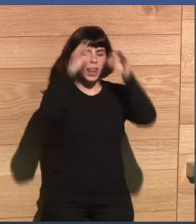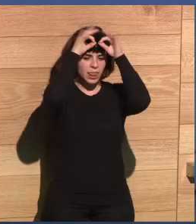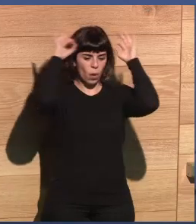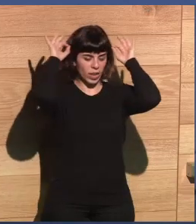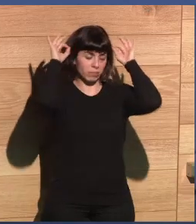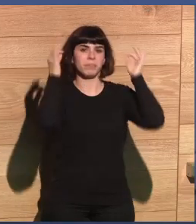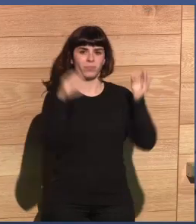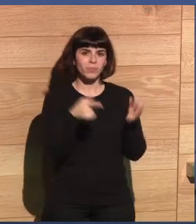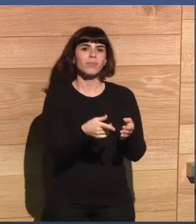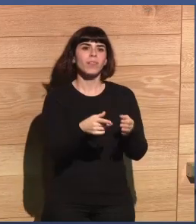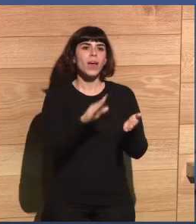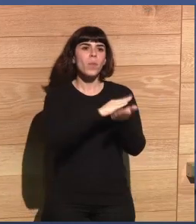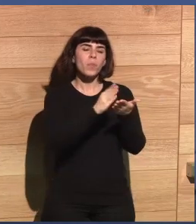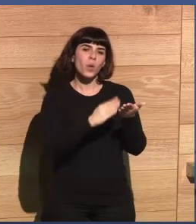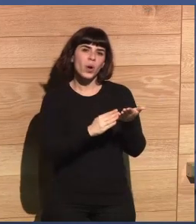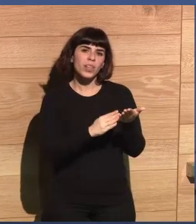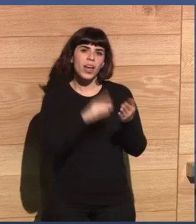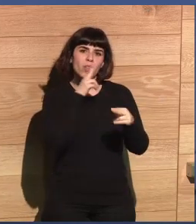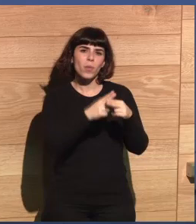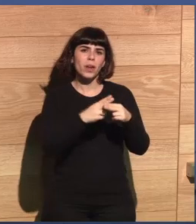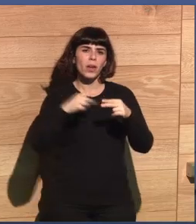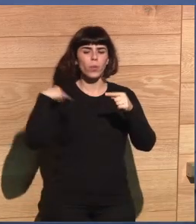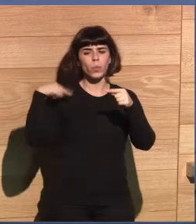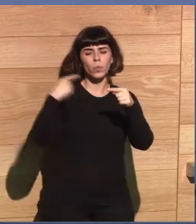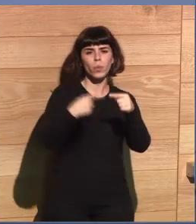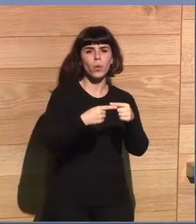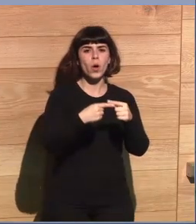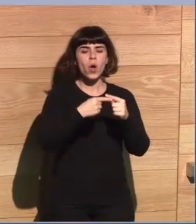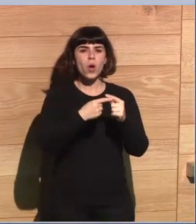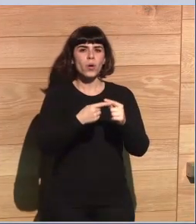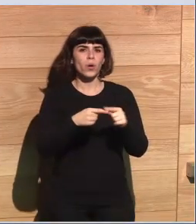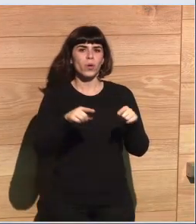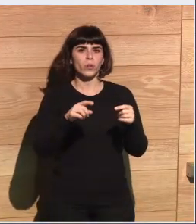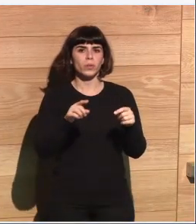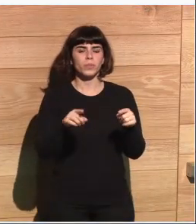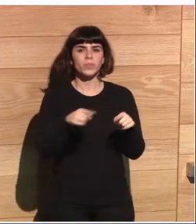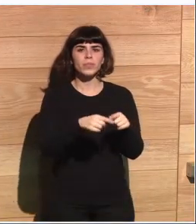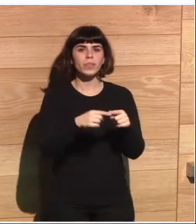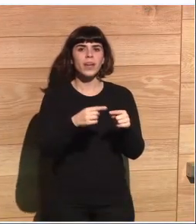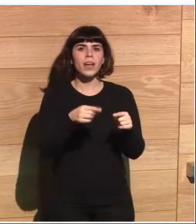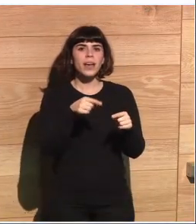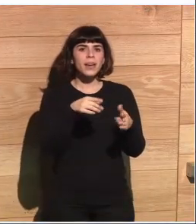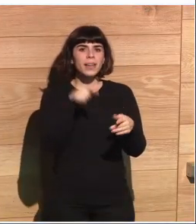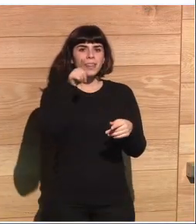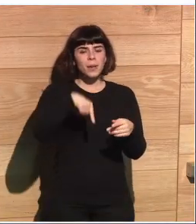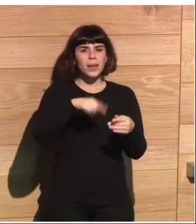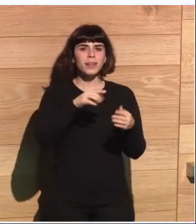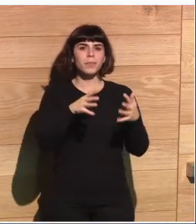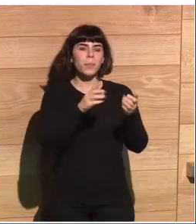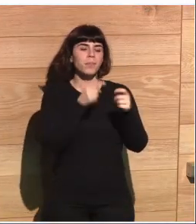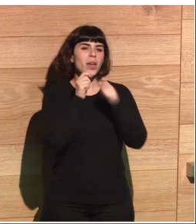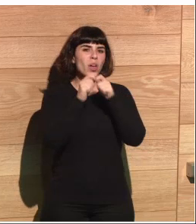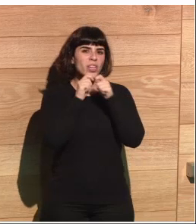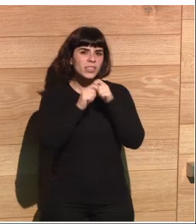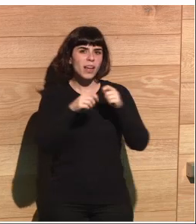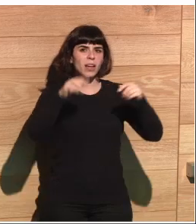los poetas como recompensa a sus logros en la antigua Roma. Y también Cosas del destino es la imagen que representa a los periodistas, carrera que después